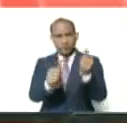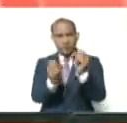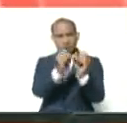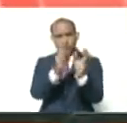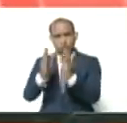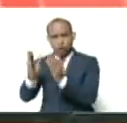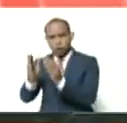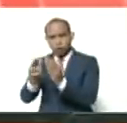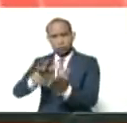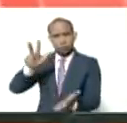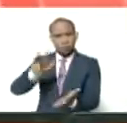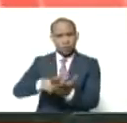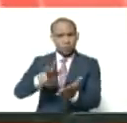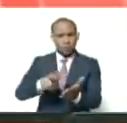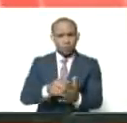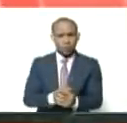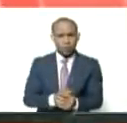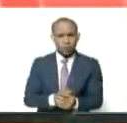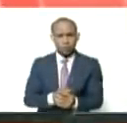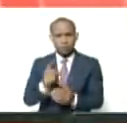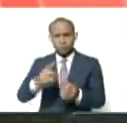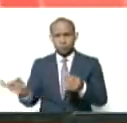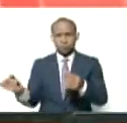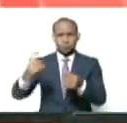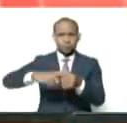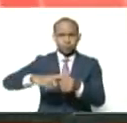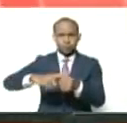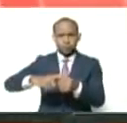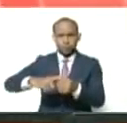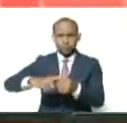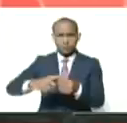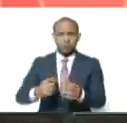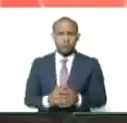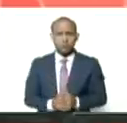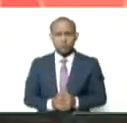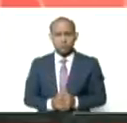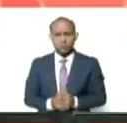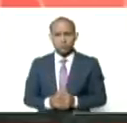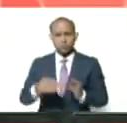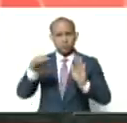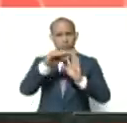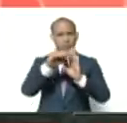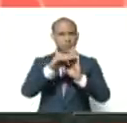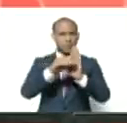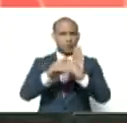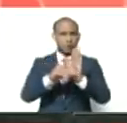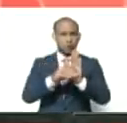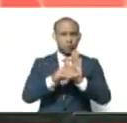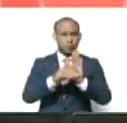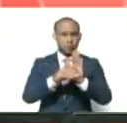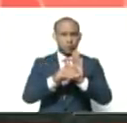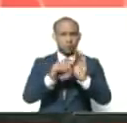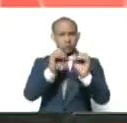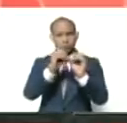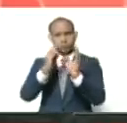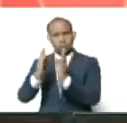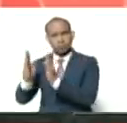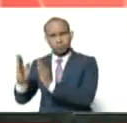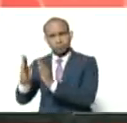y se ha aprobado incluir nuevamente en la estructura organizativa y